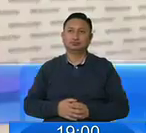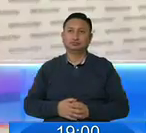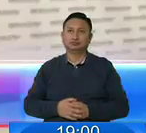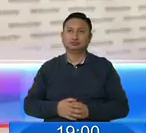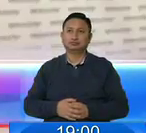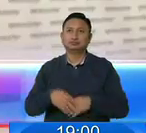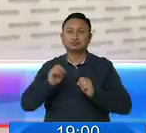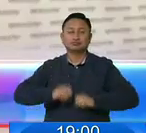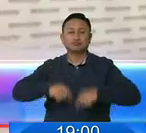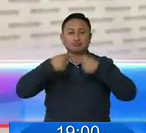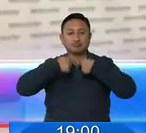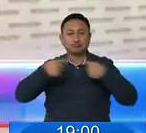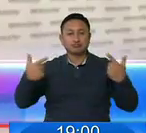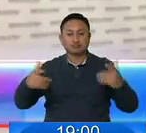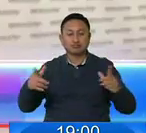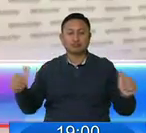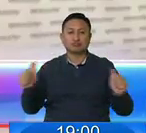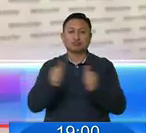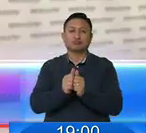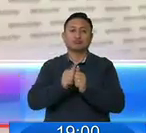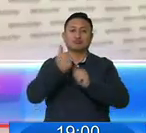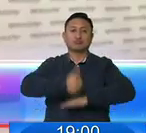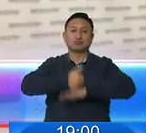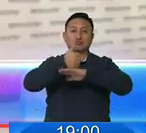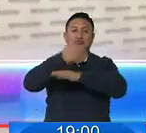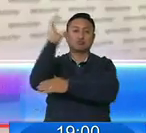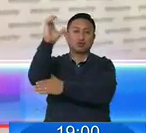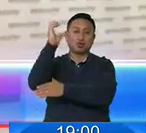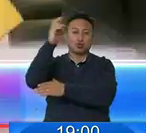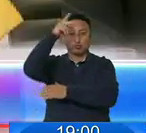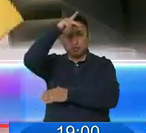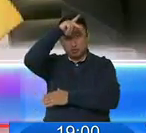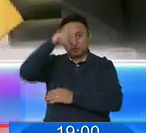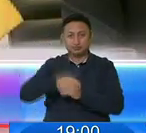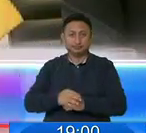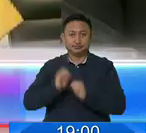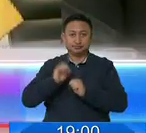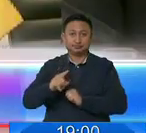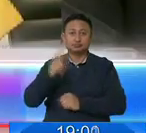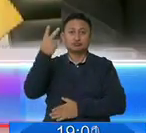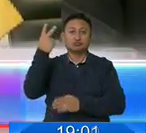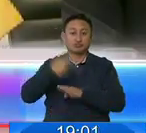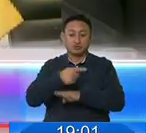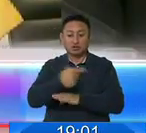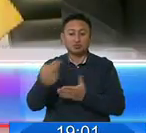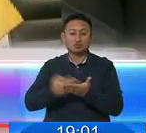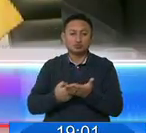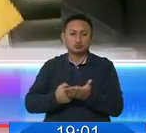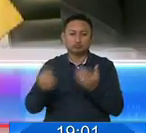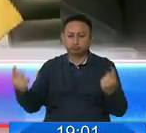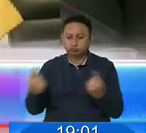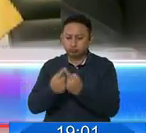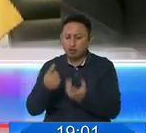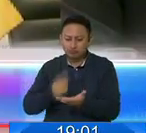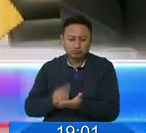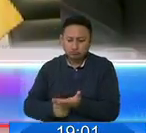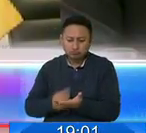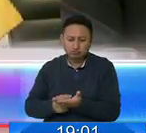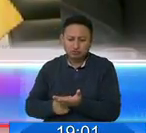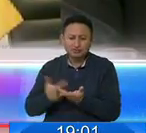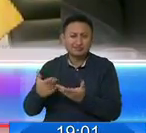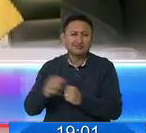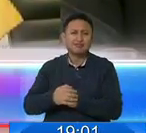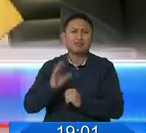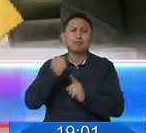El anuncio lo hicieron de manera conjunta las autoridades de Colombia y Perú, tras dos días de mantener reuniones para analizar el impacto